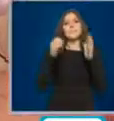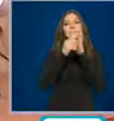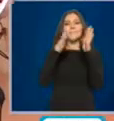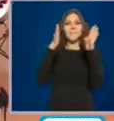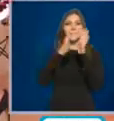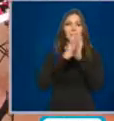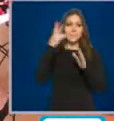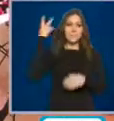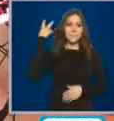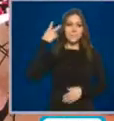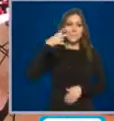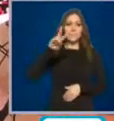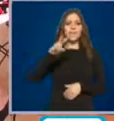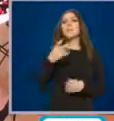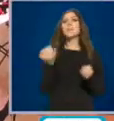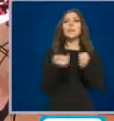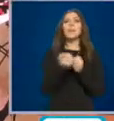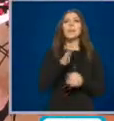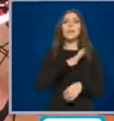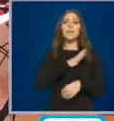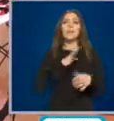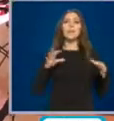de viaje, es que también tiene que ver con la salud mental.